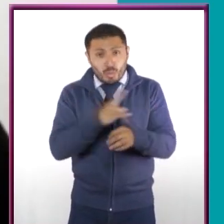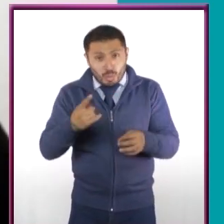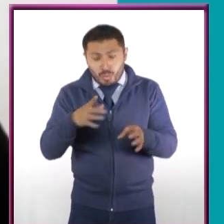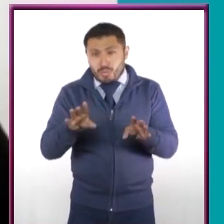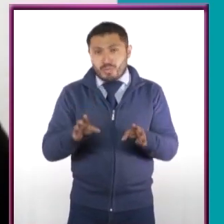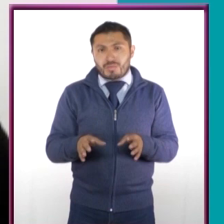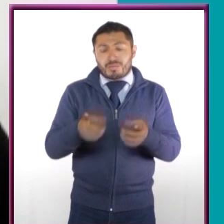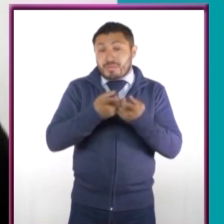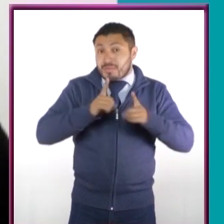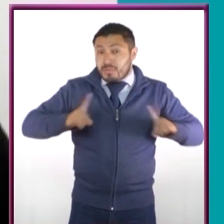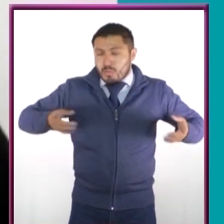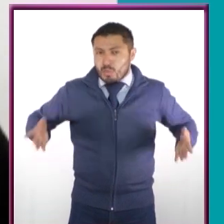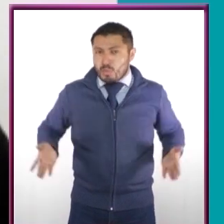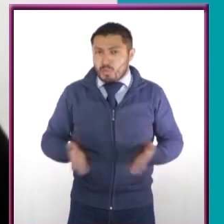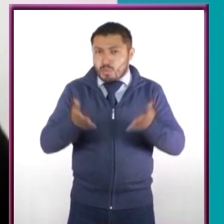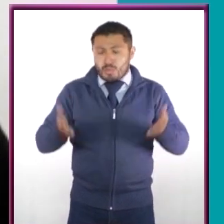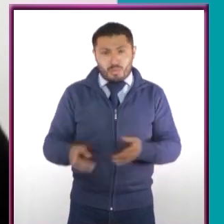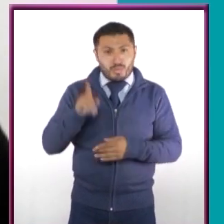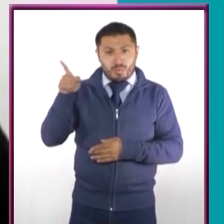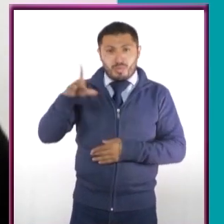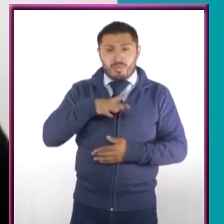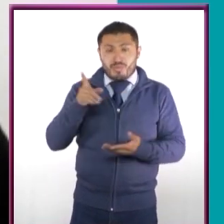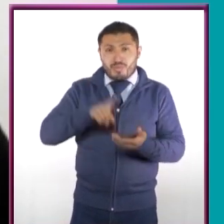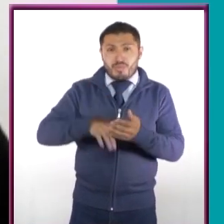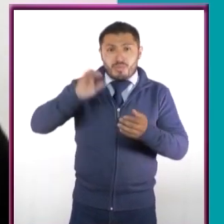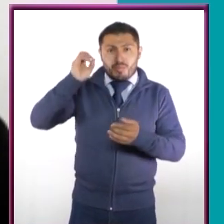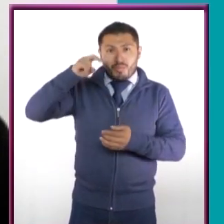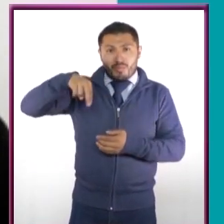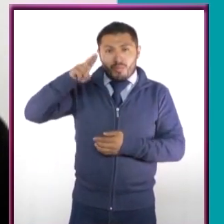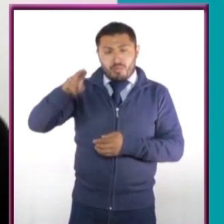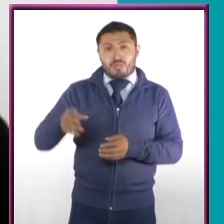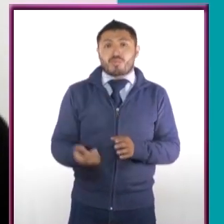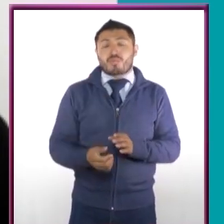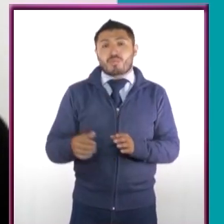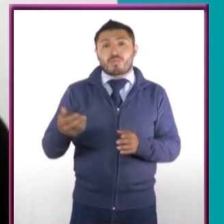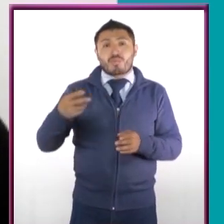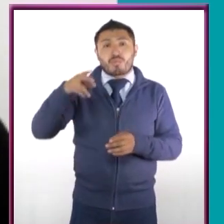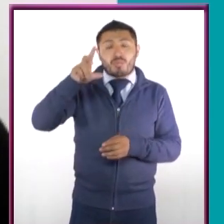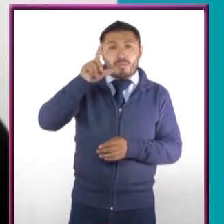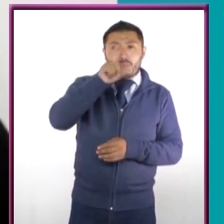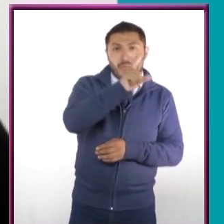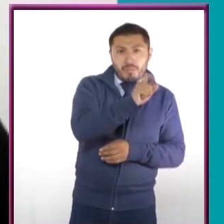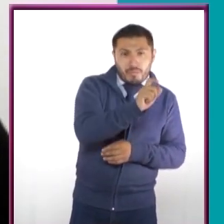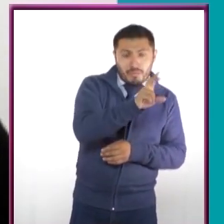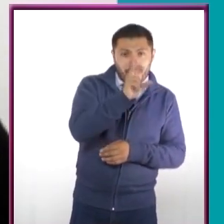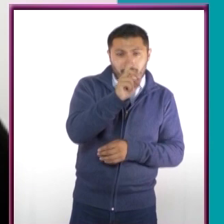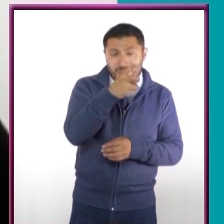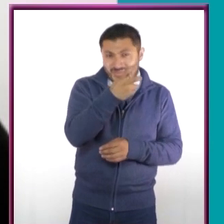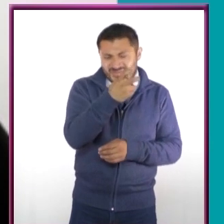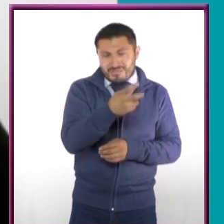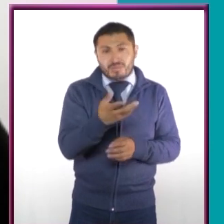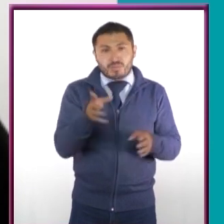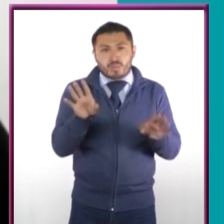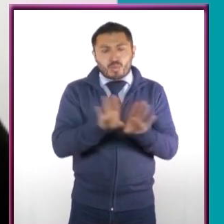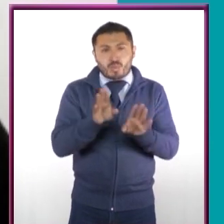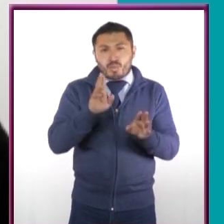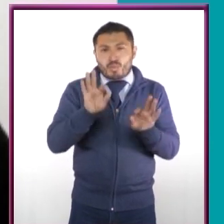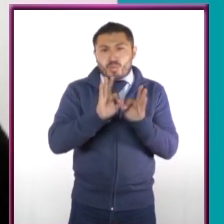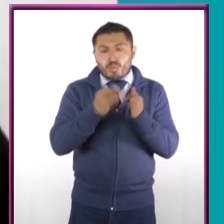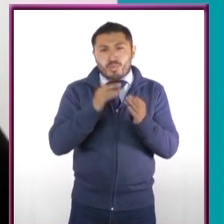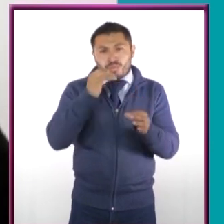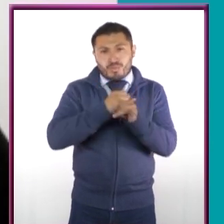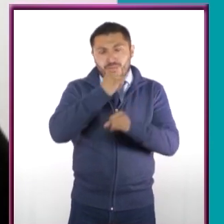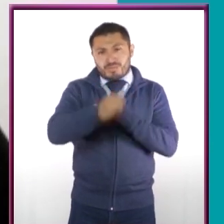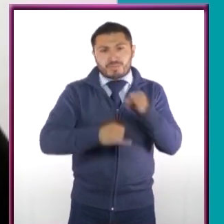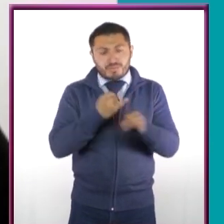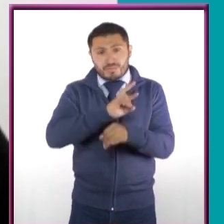del desarrollo sostenible que maneja la ONU en la Agenda 2030. Entonces, a nivel internacional, se reconoció la acción